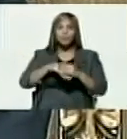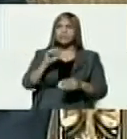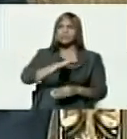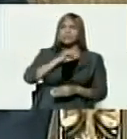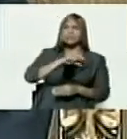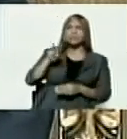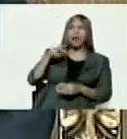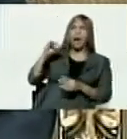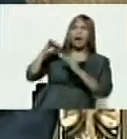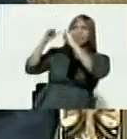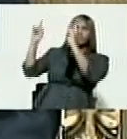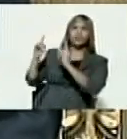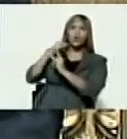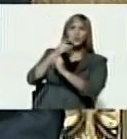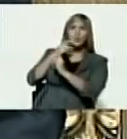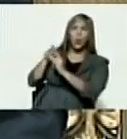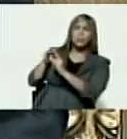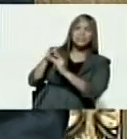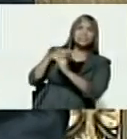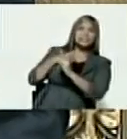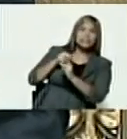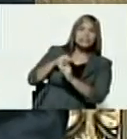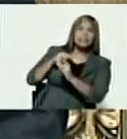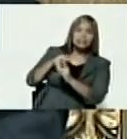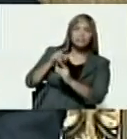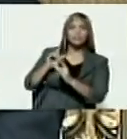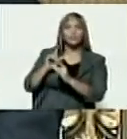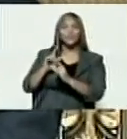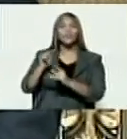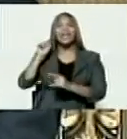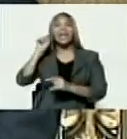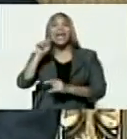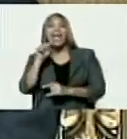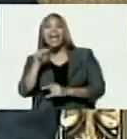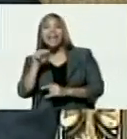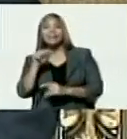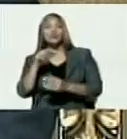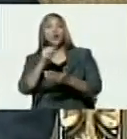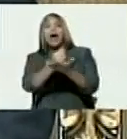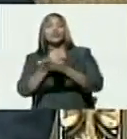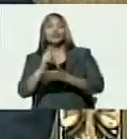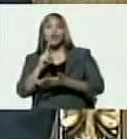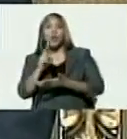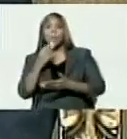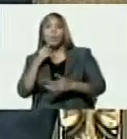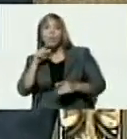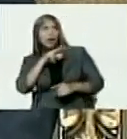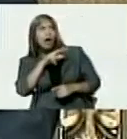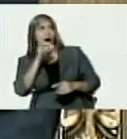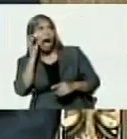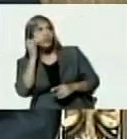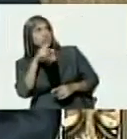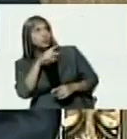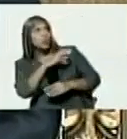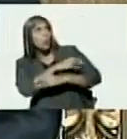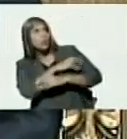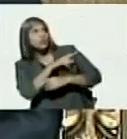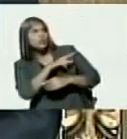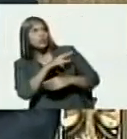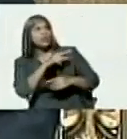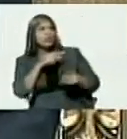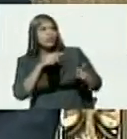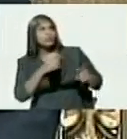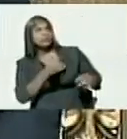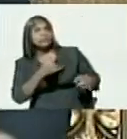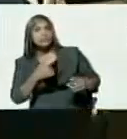hay que ir, porque eso no ayuda, el que tiene el voto, tiene el voto. Entonces esa es una propuesta, hay a quienes les gustará,